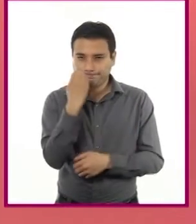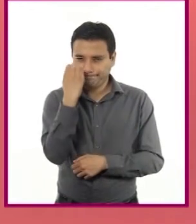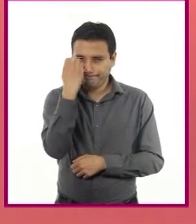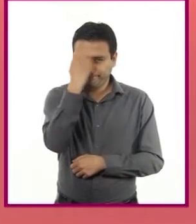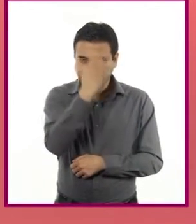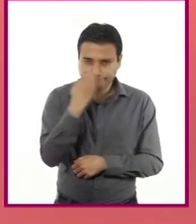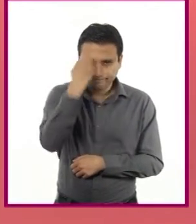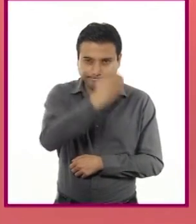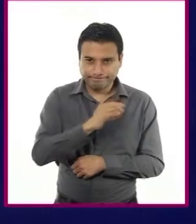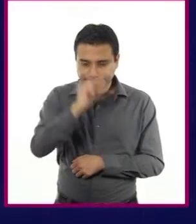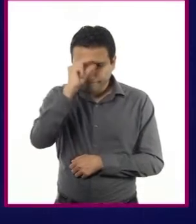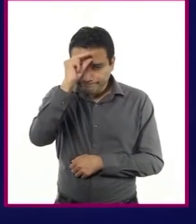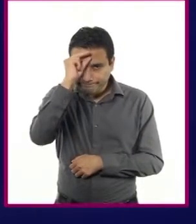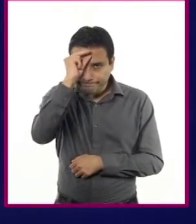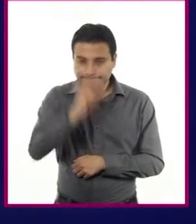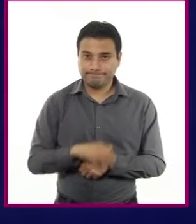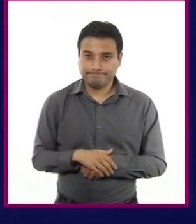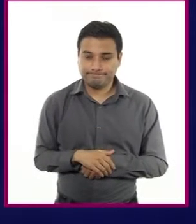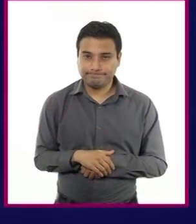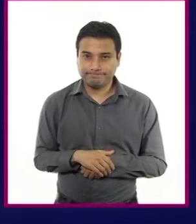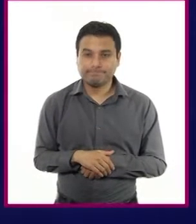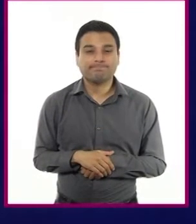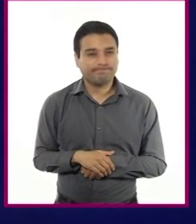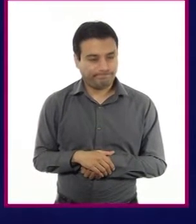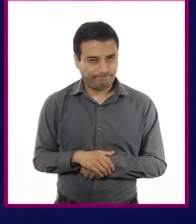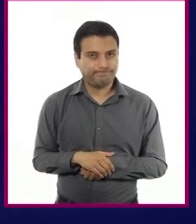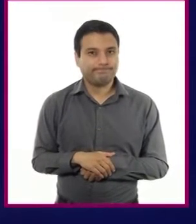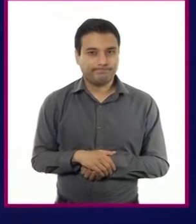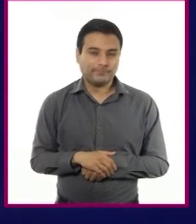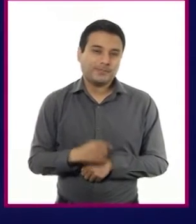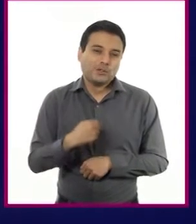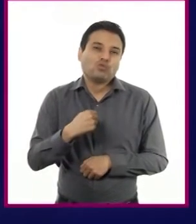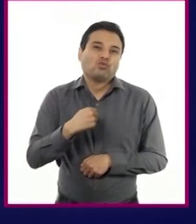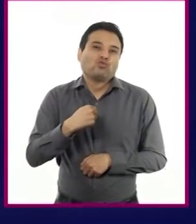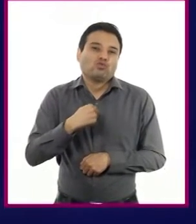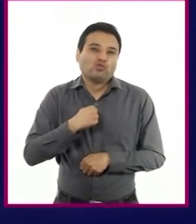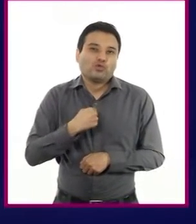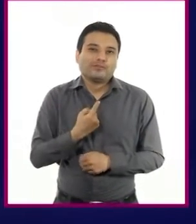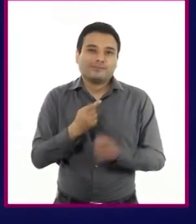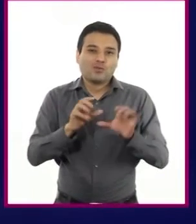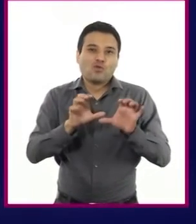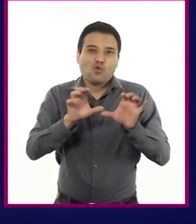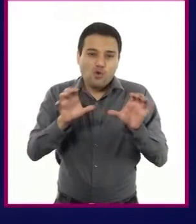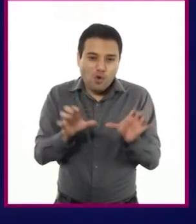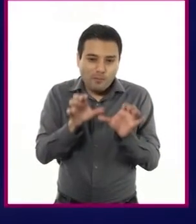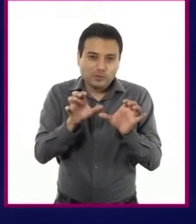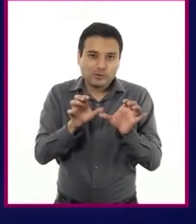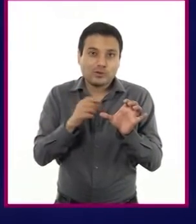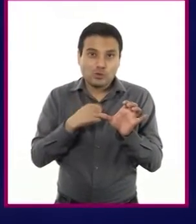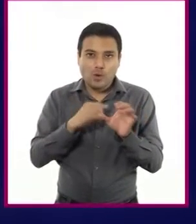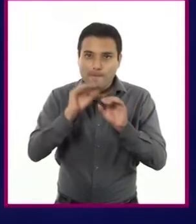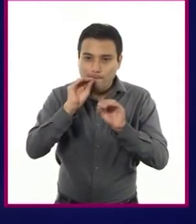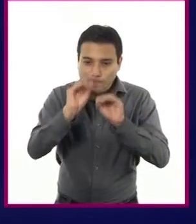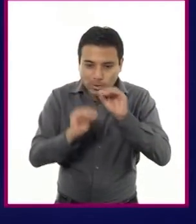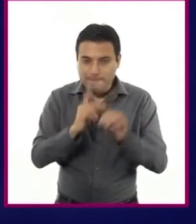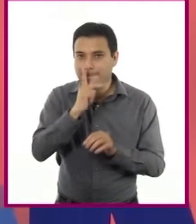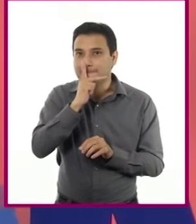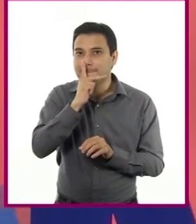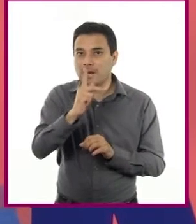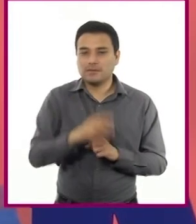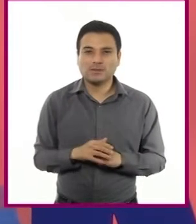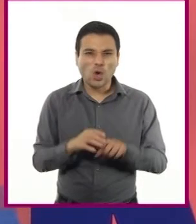humana. Claro, uno tiene que decirle a la computadora cómo pensar. ¿Podemos ver cómo se elaboran?